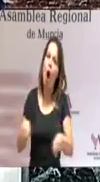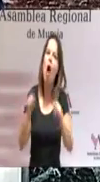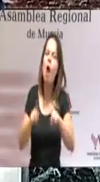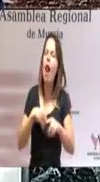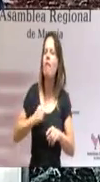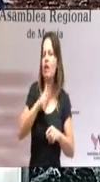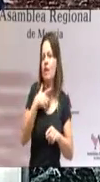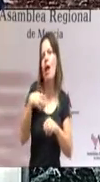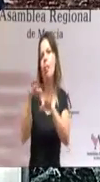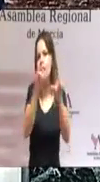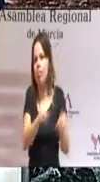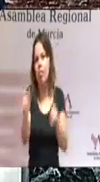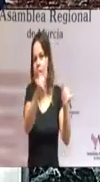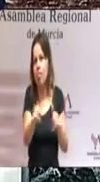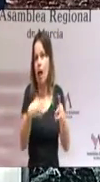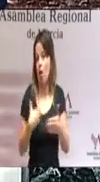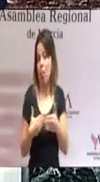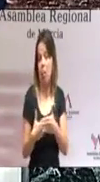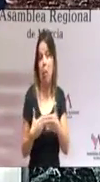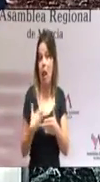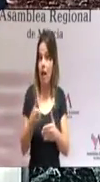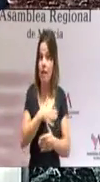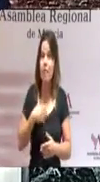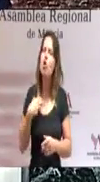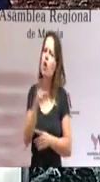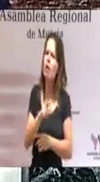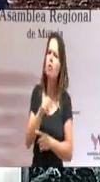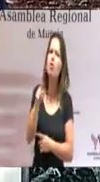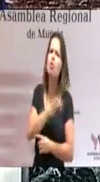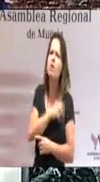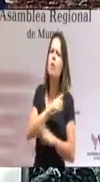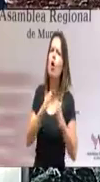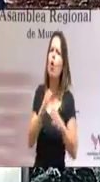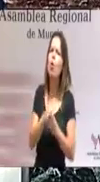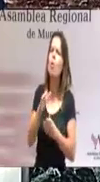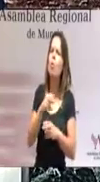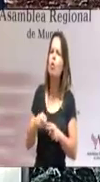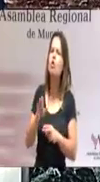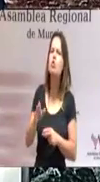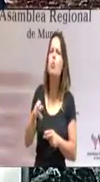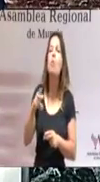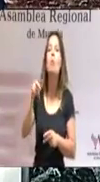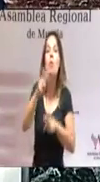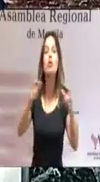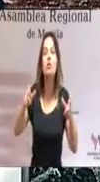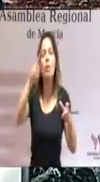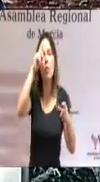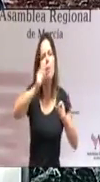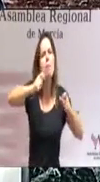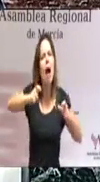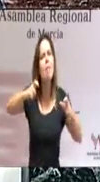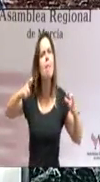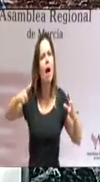del populismo cortoplacista. Pero, insisto, usted y su partido cada vez preocupan a más gente.